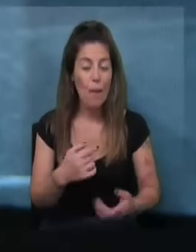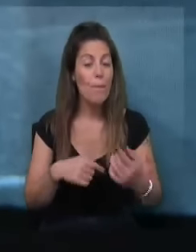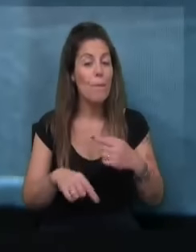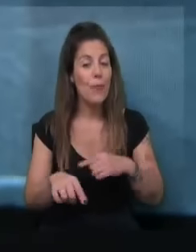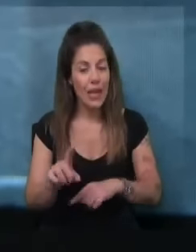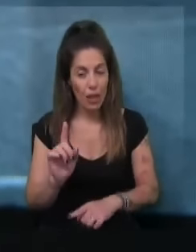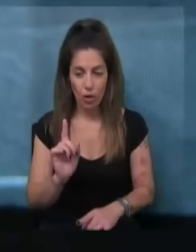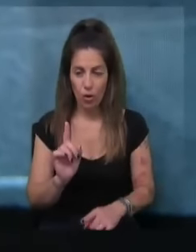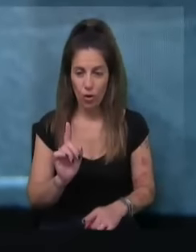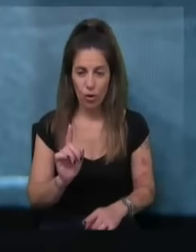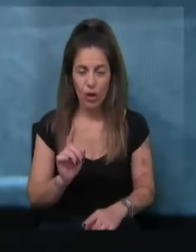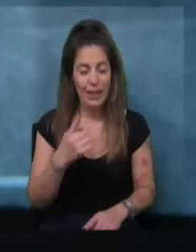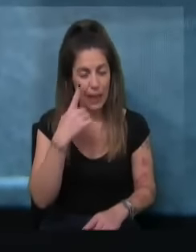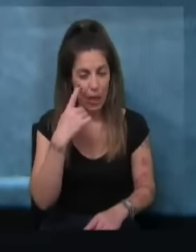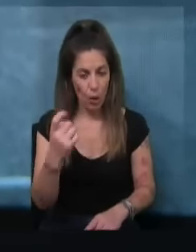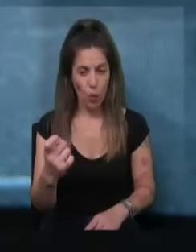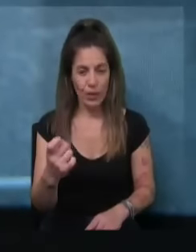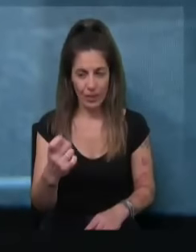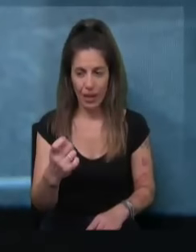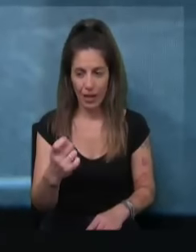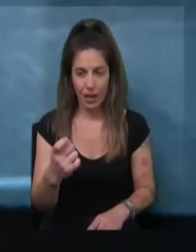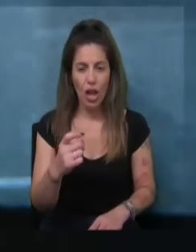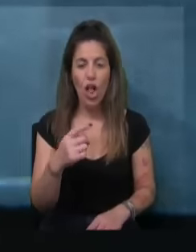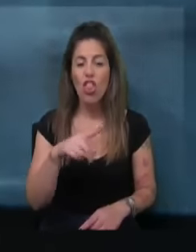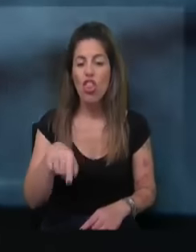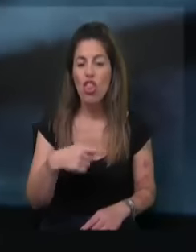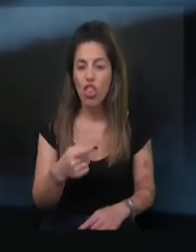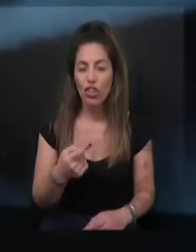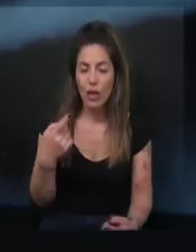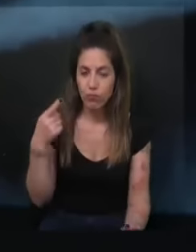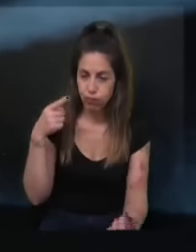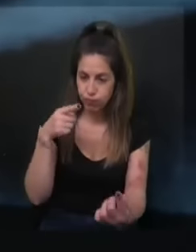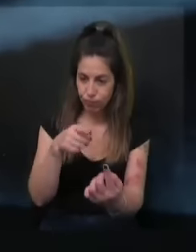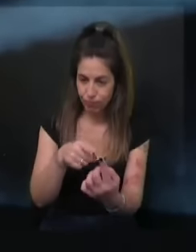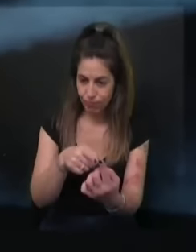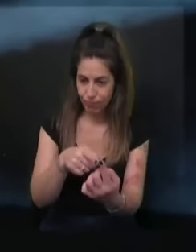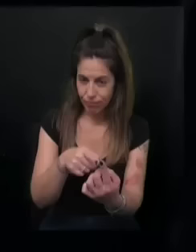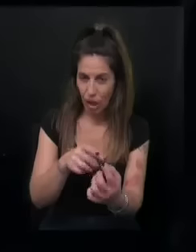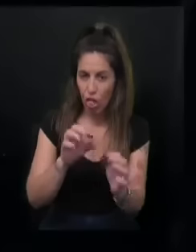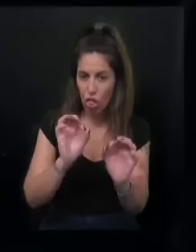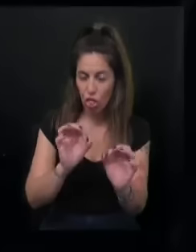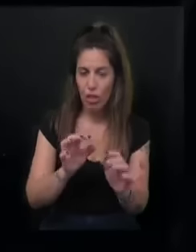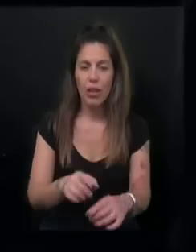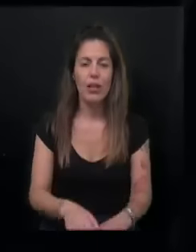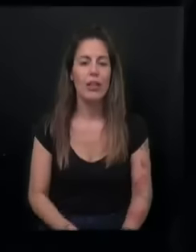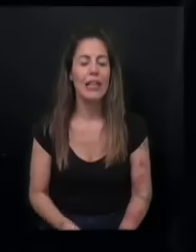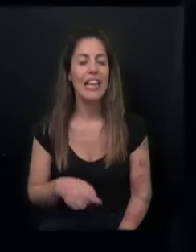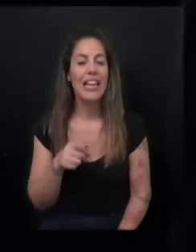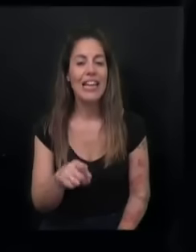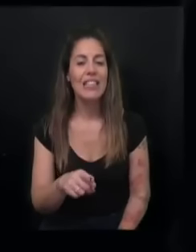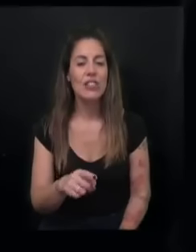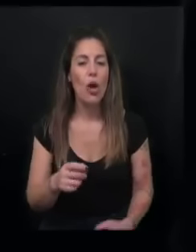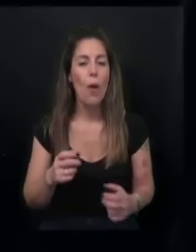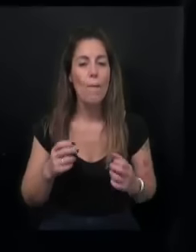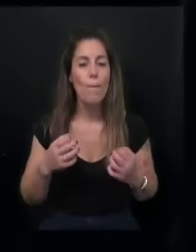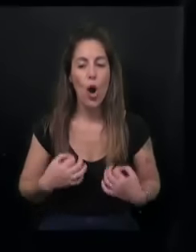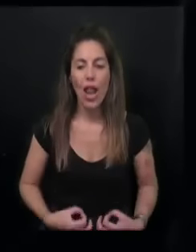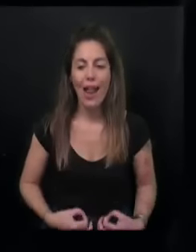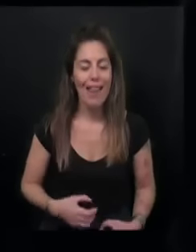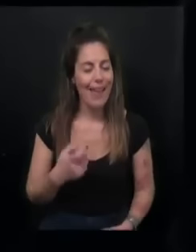pero teniendo en cuenta Dónde debemos poner el acento eso de Moral e